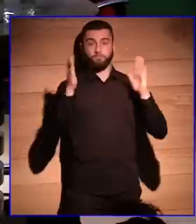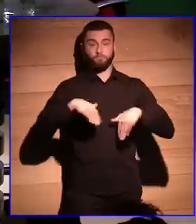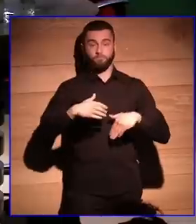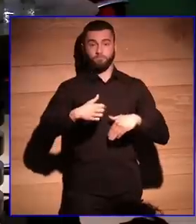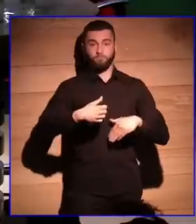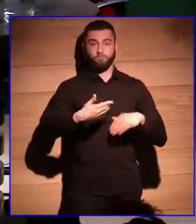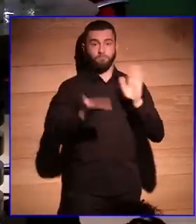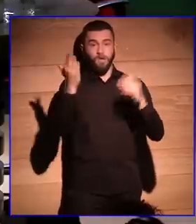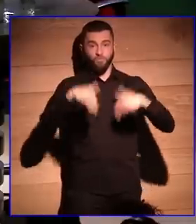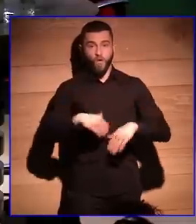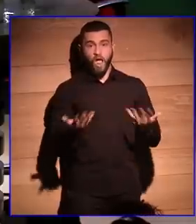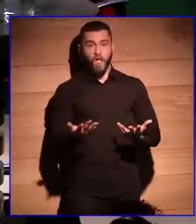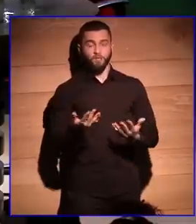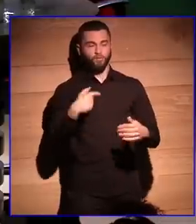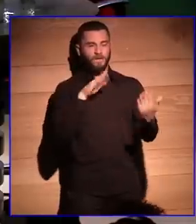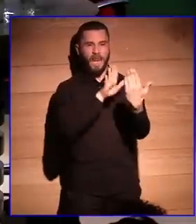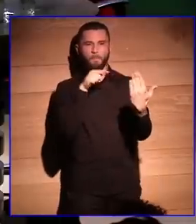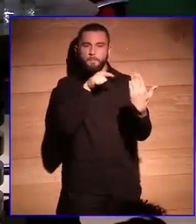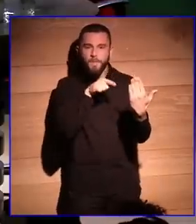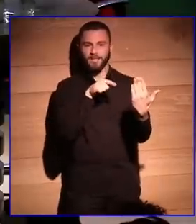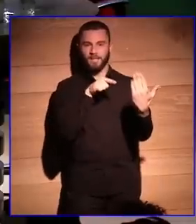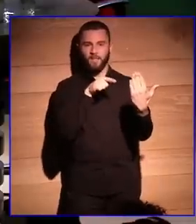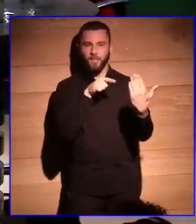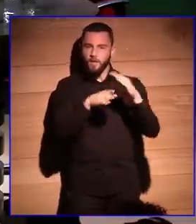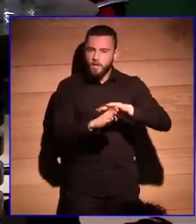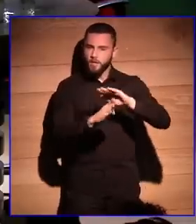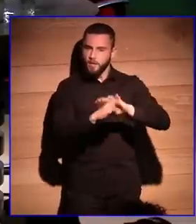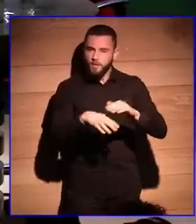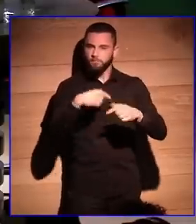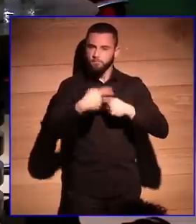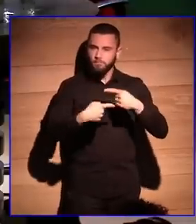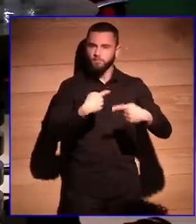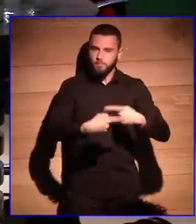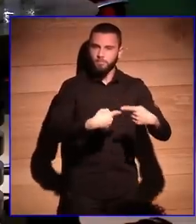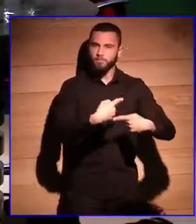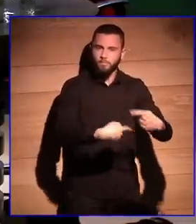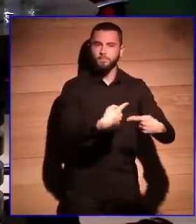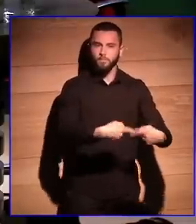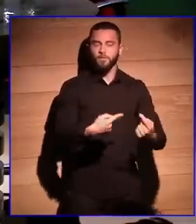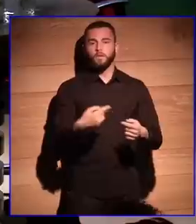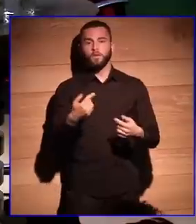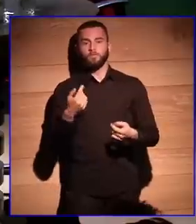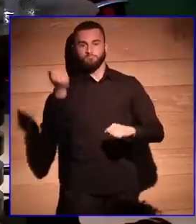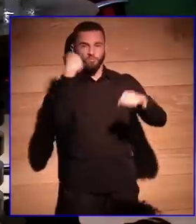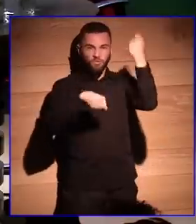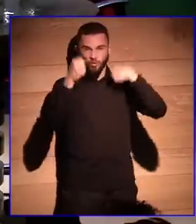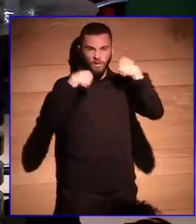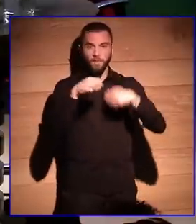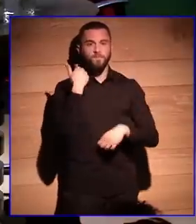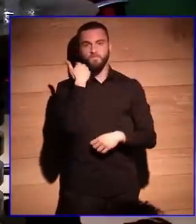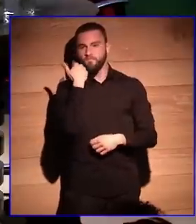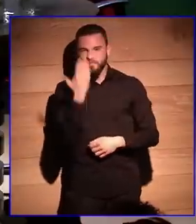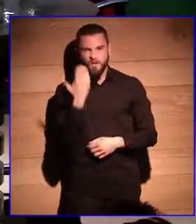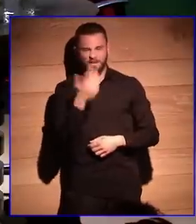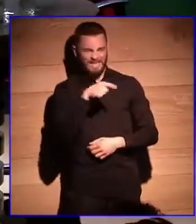más esa presencia ahí continua, cada día, afeándole todo, cualquier conducta se la afeaba.